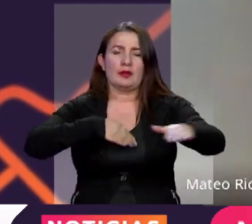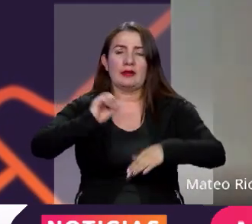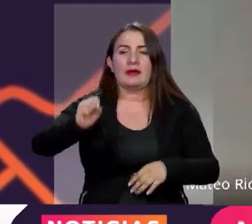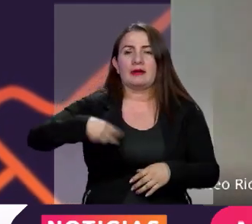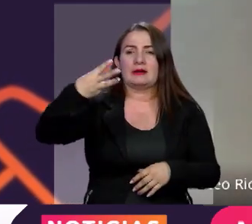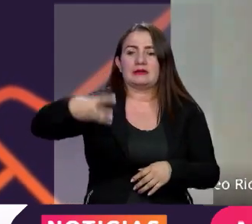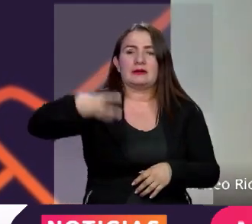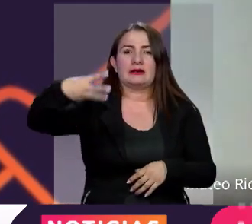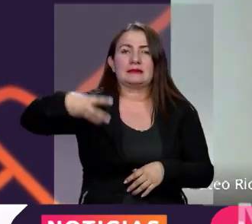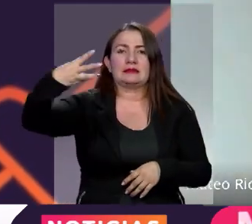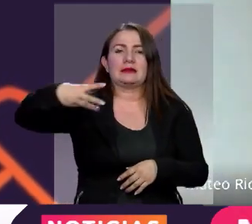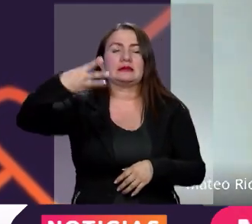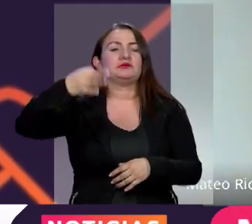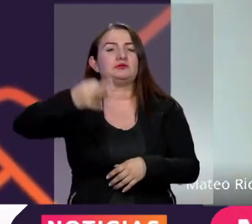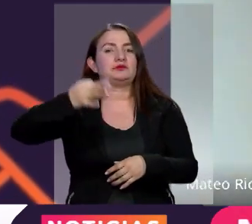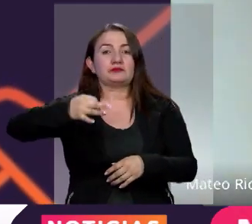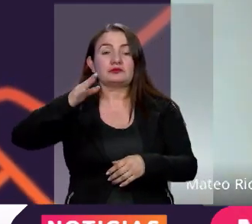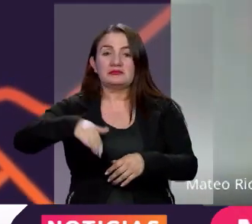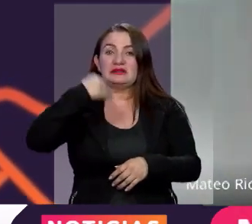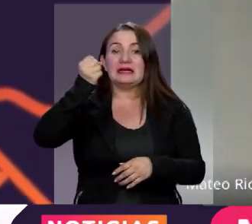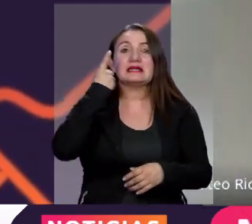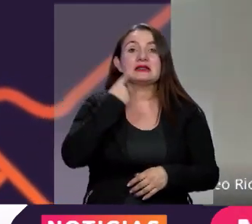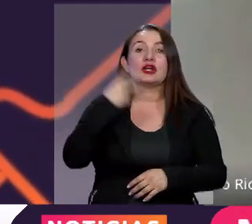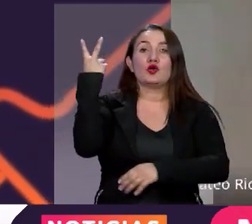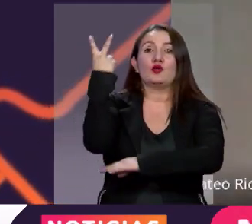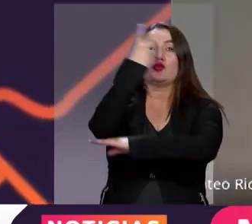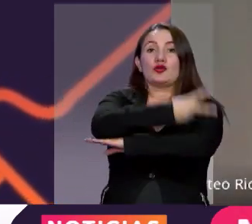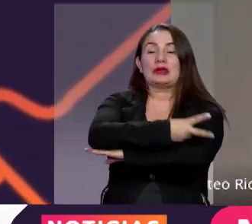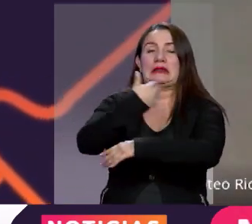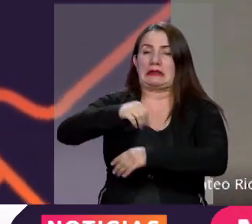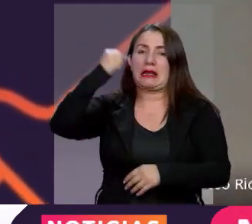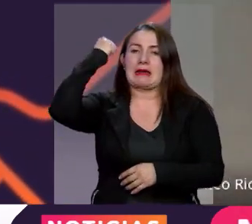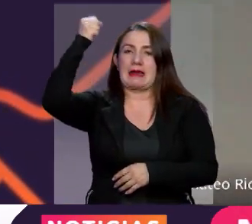tercero. Ya el segundo día